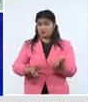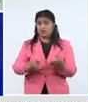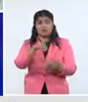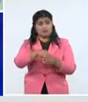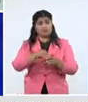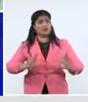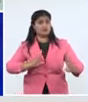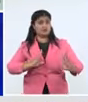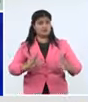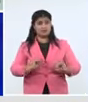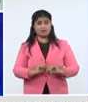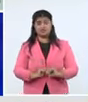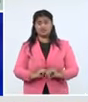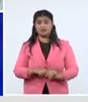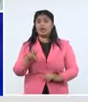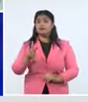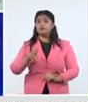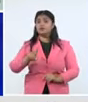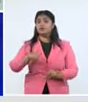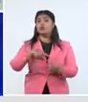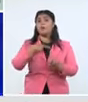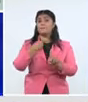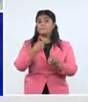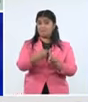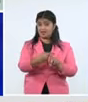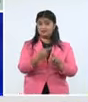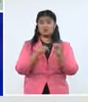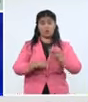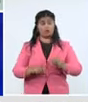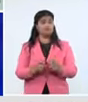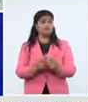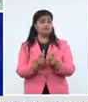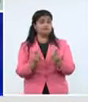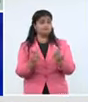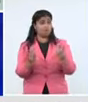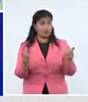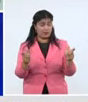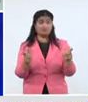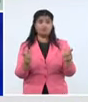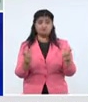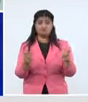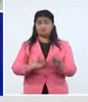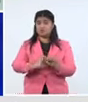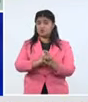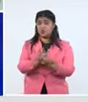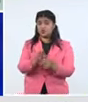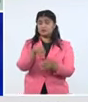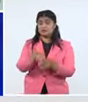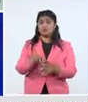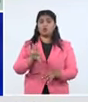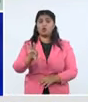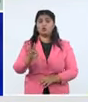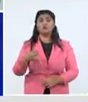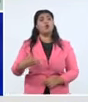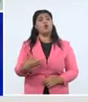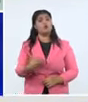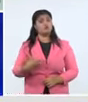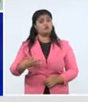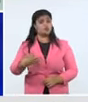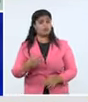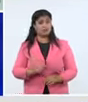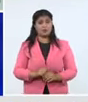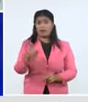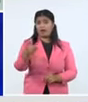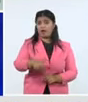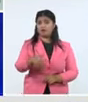31 casos más en relación con el día anterior y con una transmisión en sus 8 municipios. Atibonico hoy con